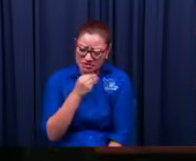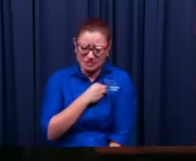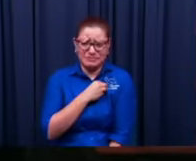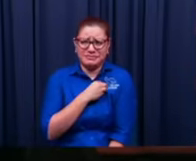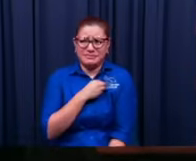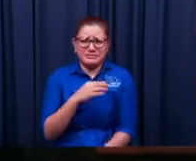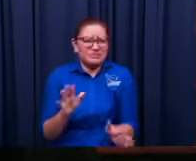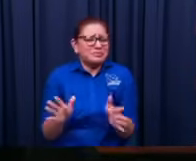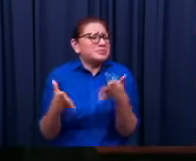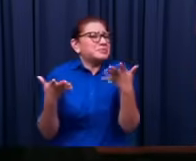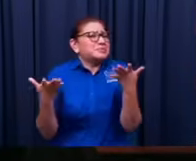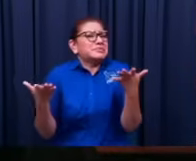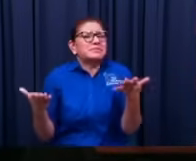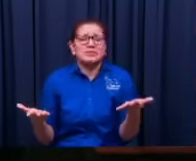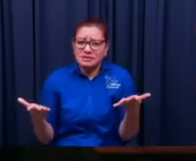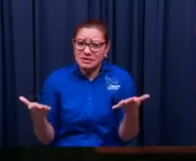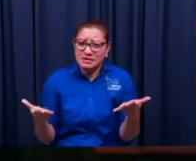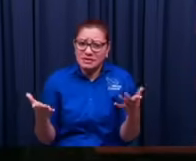así?